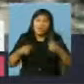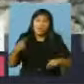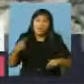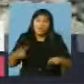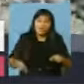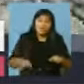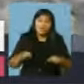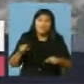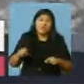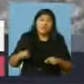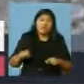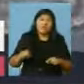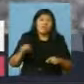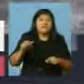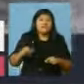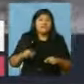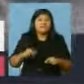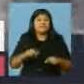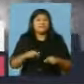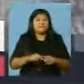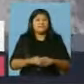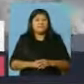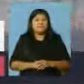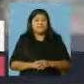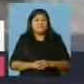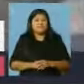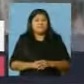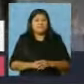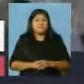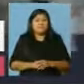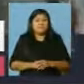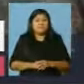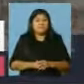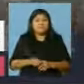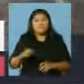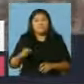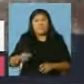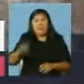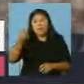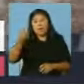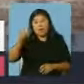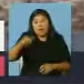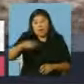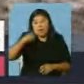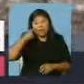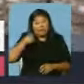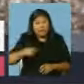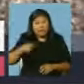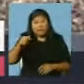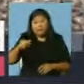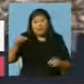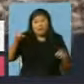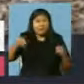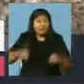alentador para la zona. Vamos a estar en peores condiciones que ayer. Ayer tuvimos